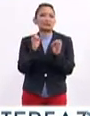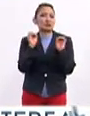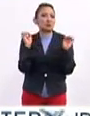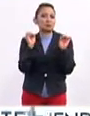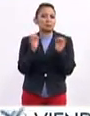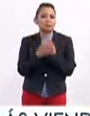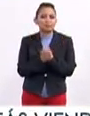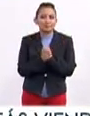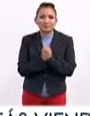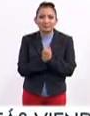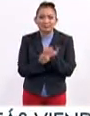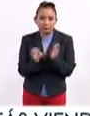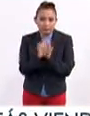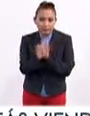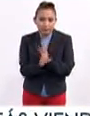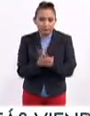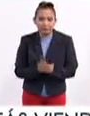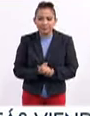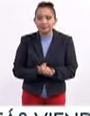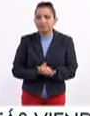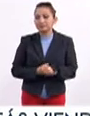positivos. Pongo un ejemplo.